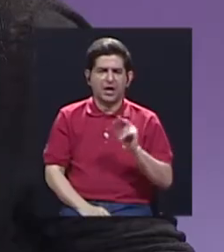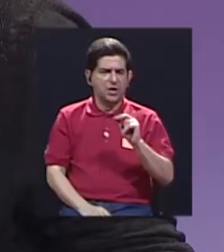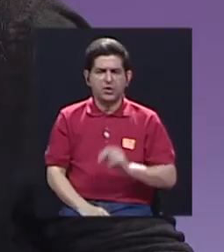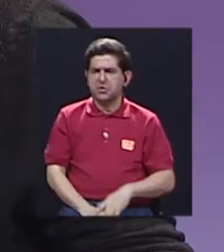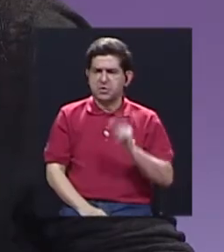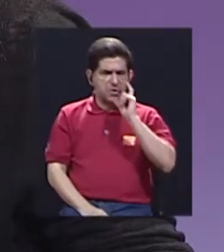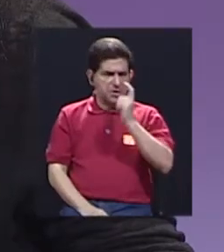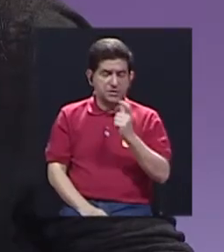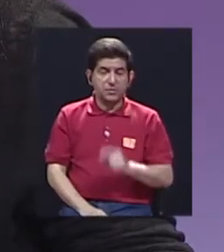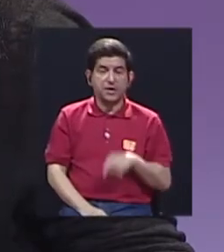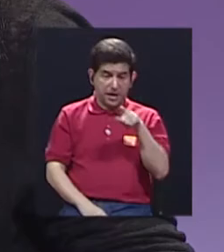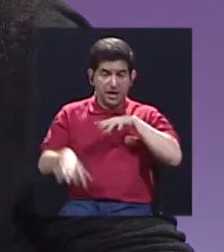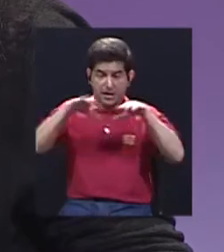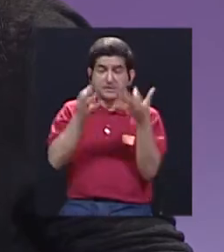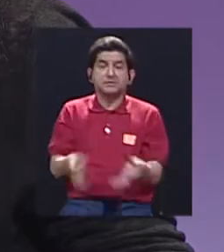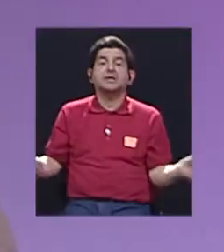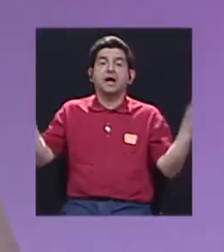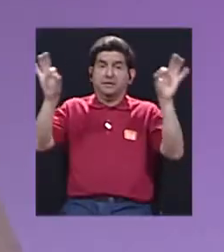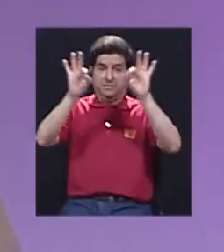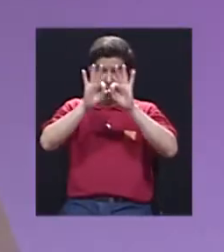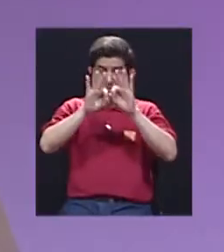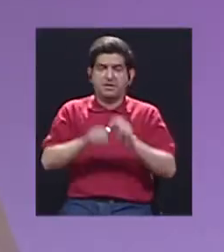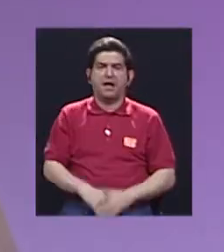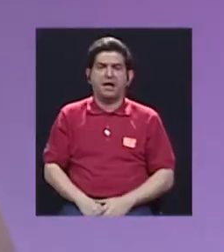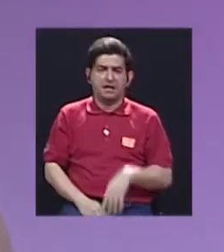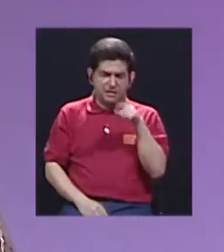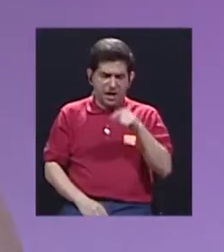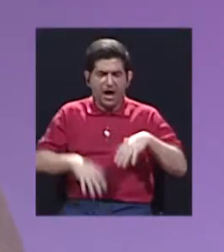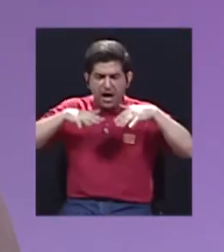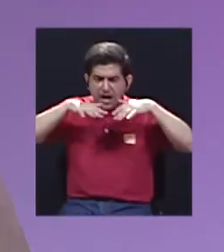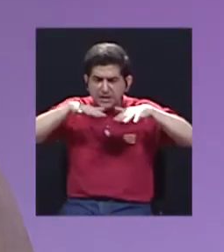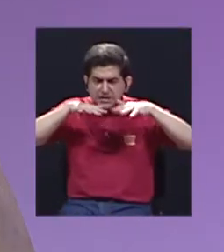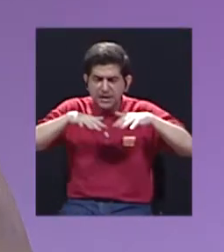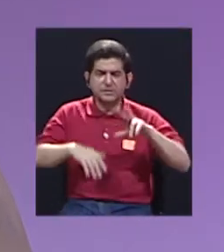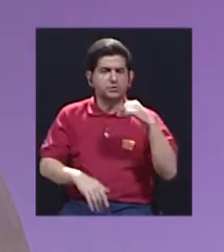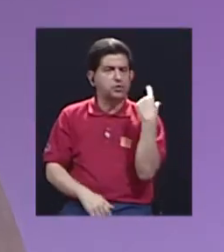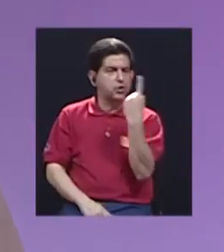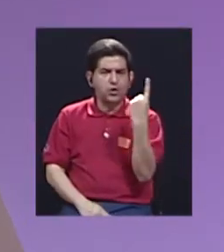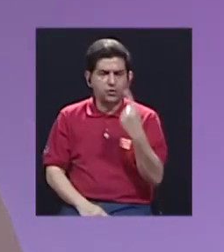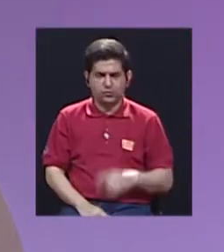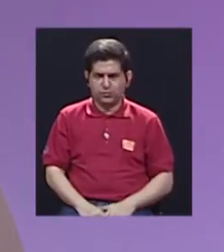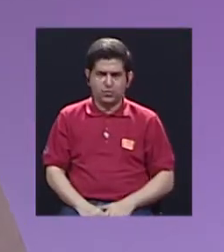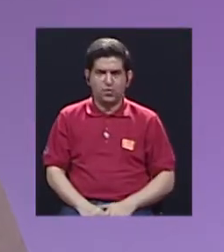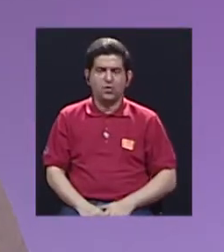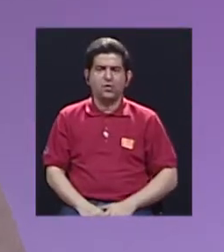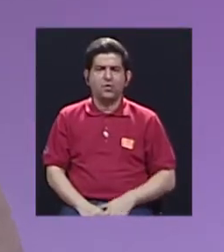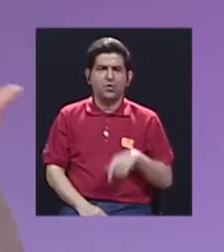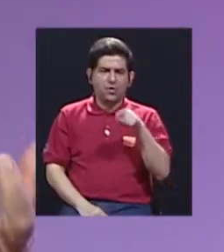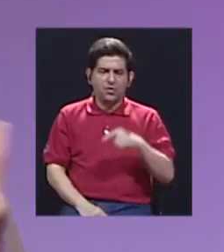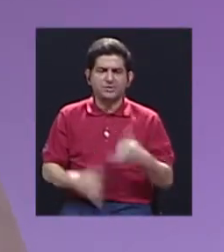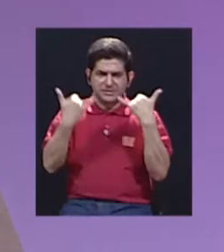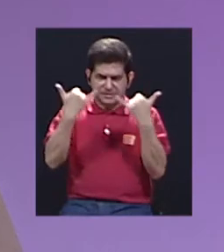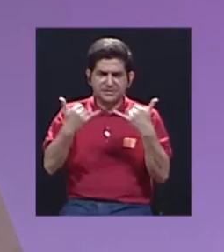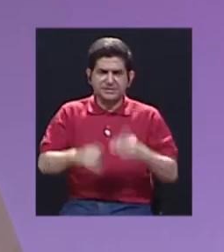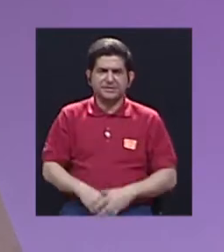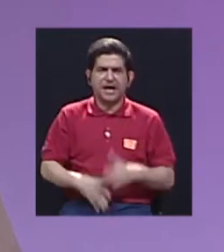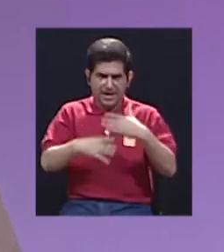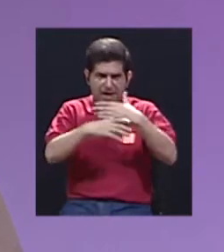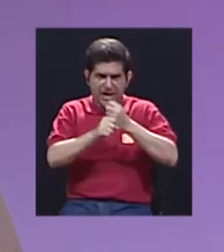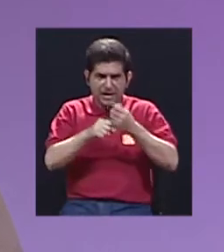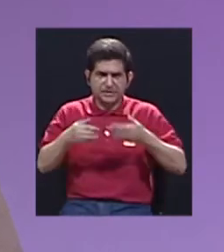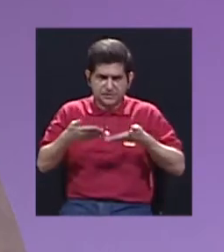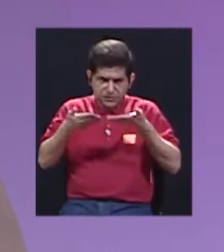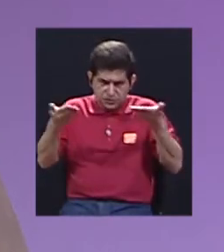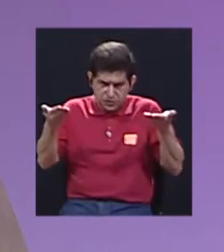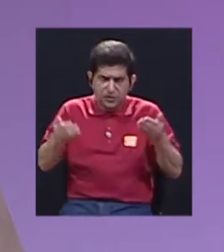una trienal tan importante como esta, donde la fibra, no solo el textil, es